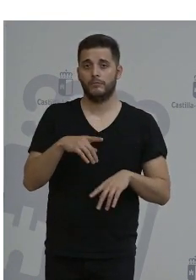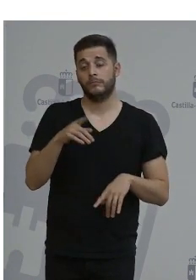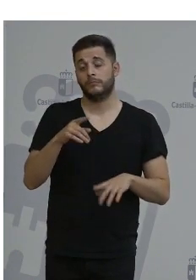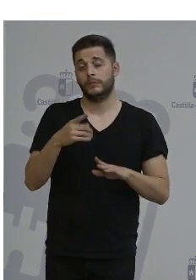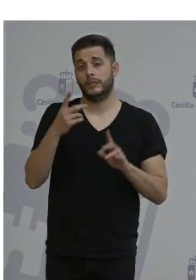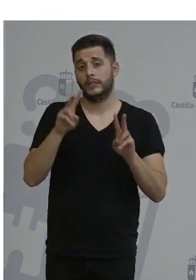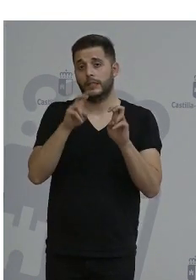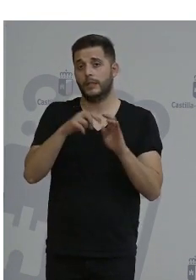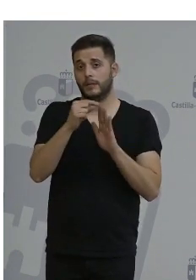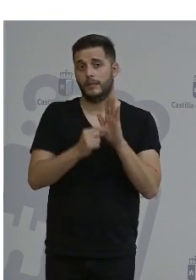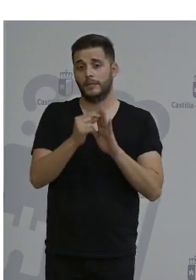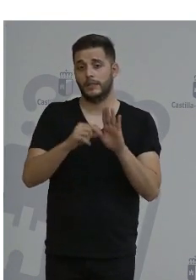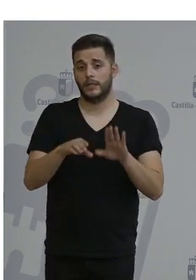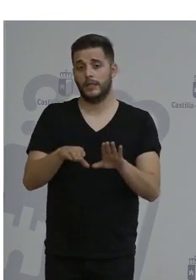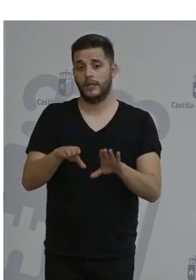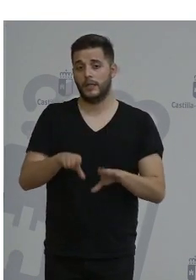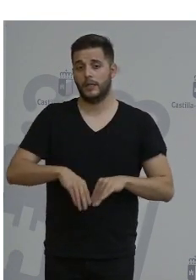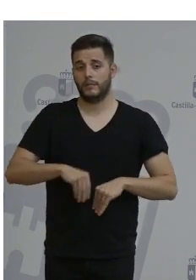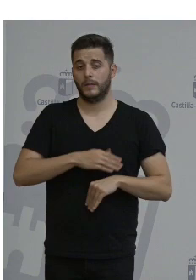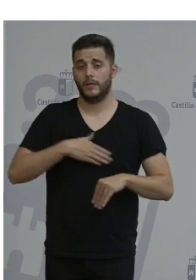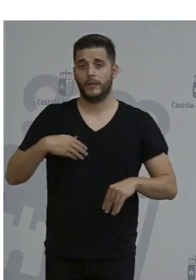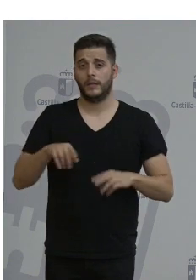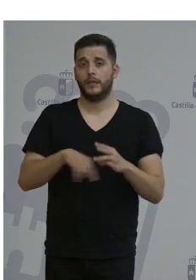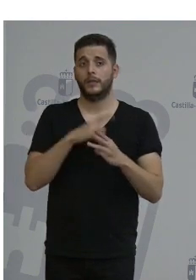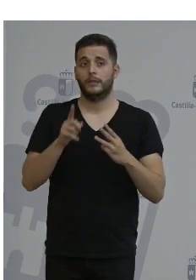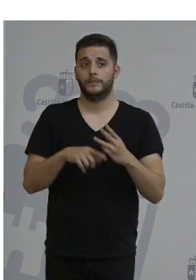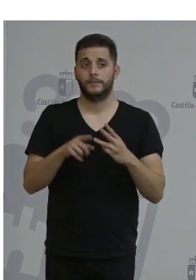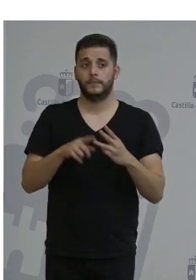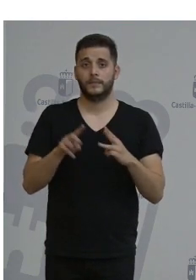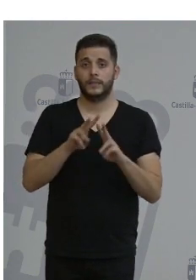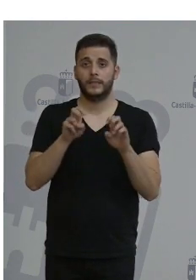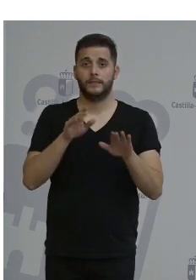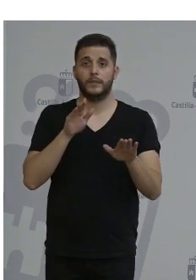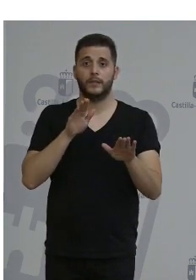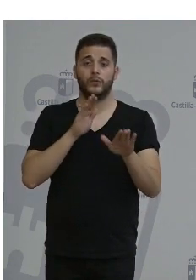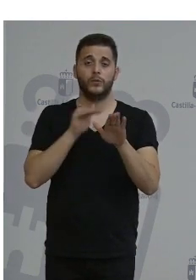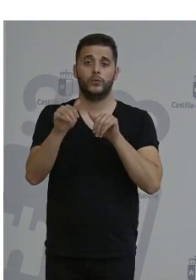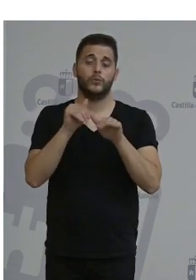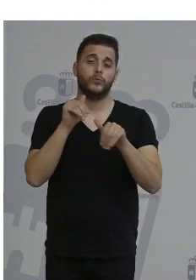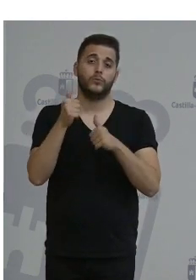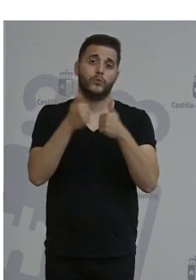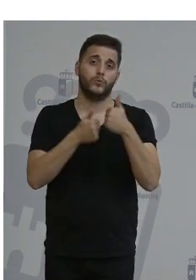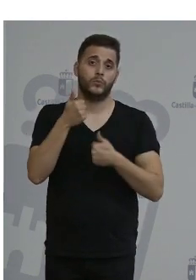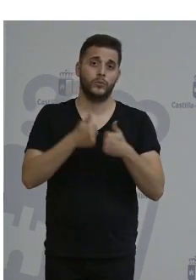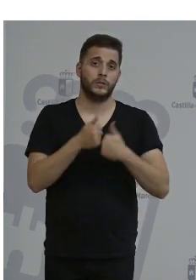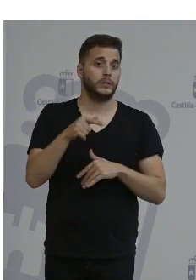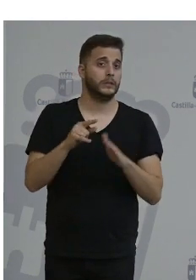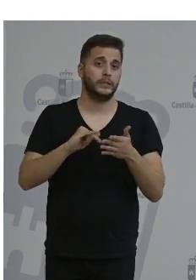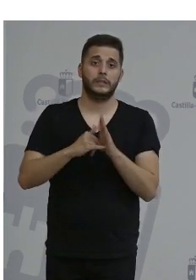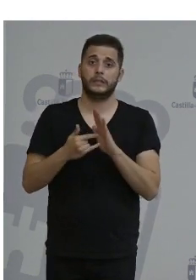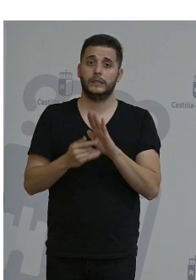consideren adoptar. Respecto de la tercera pregunta del concurso oposición, ese es el sistema que se está utilizando.